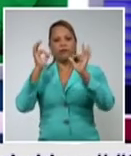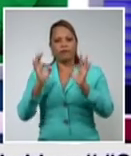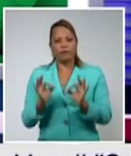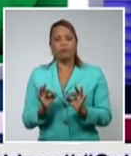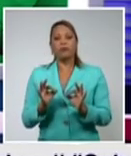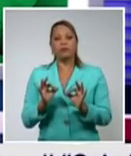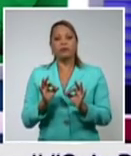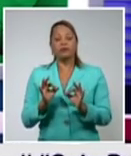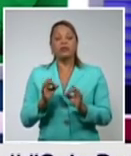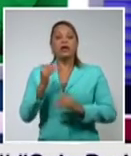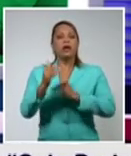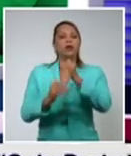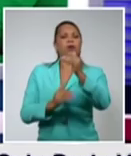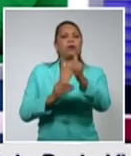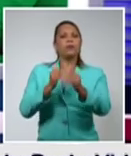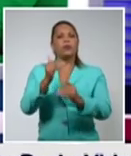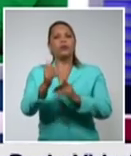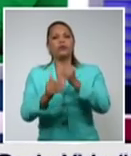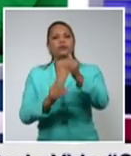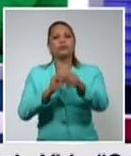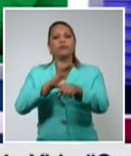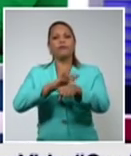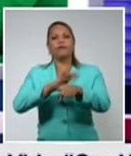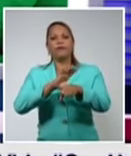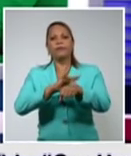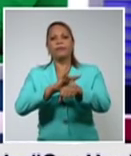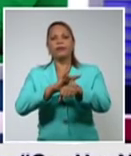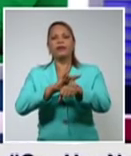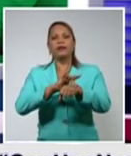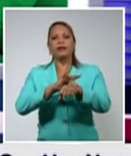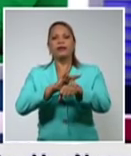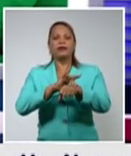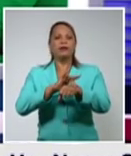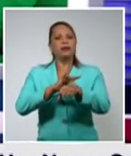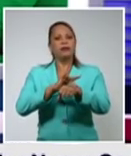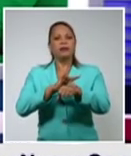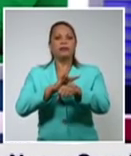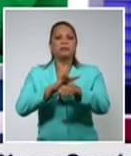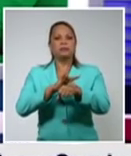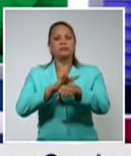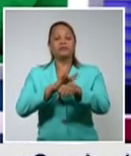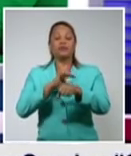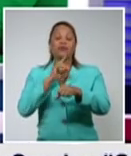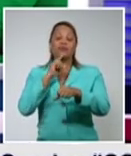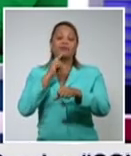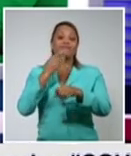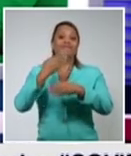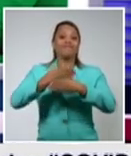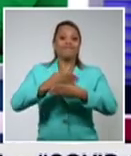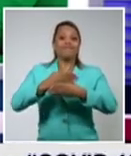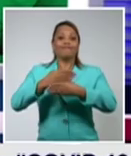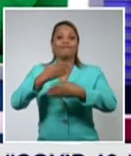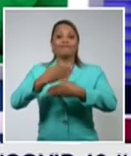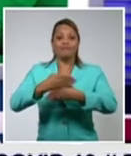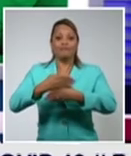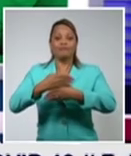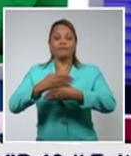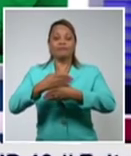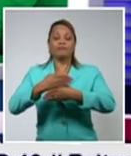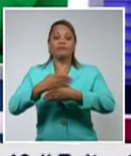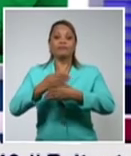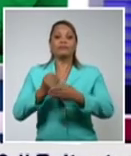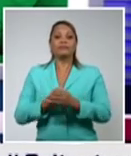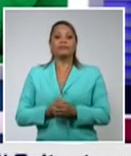la evolución de su enfermedad fue tórpida, como se dice en medicina.